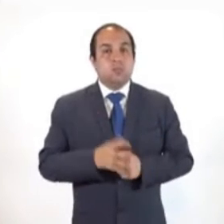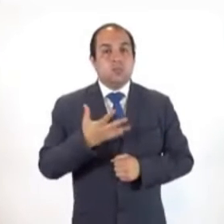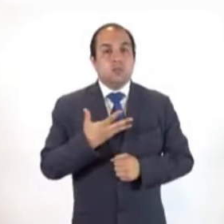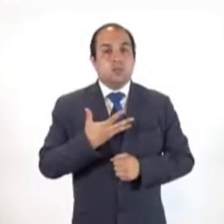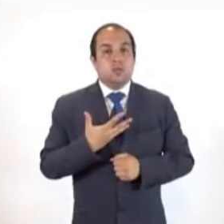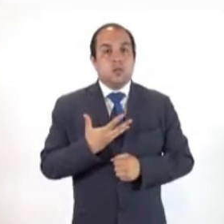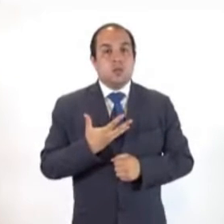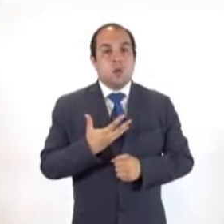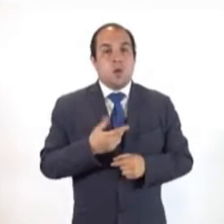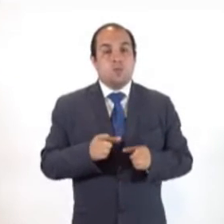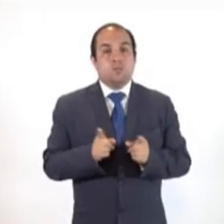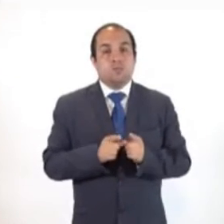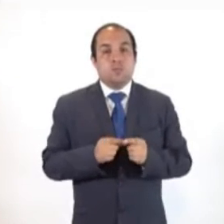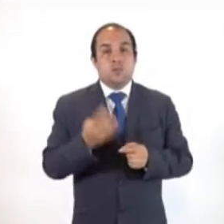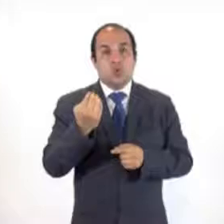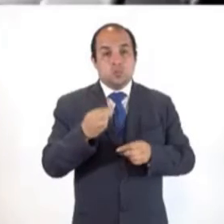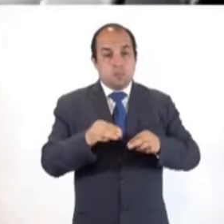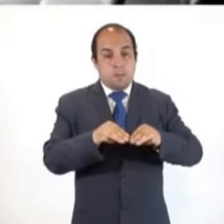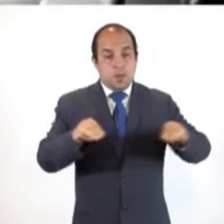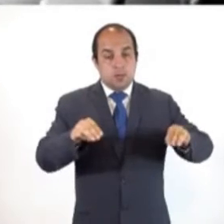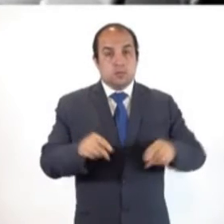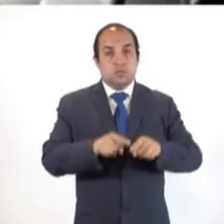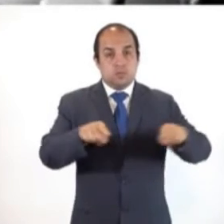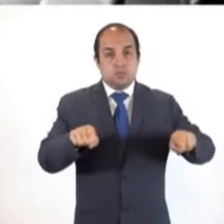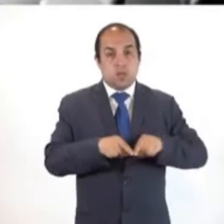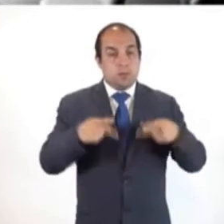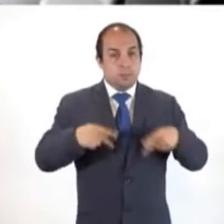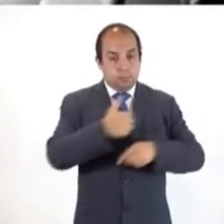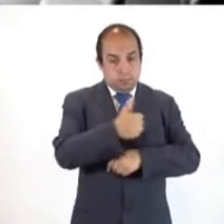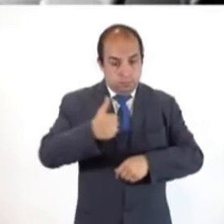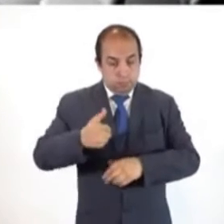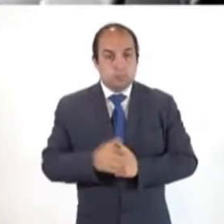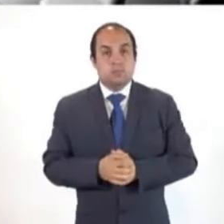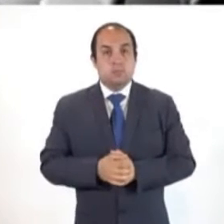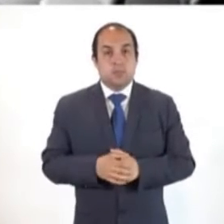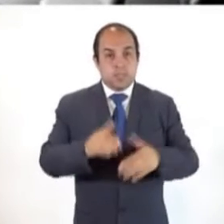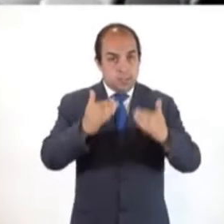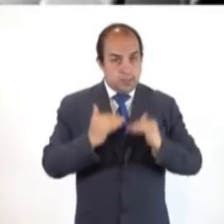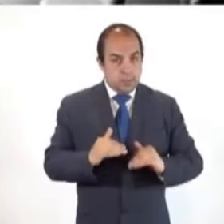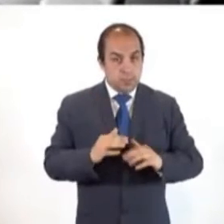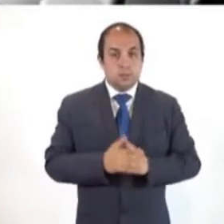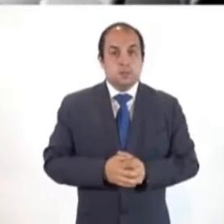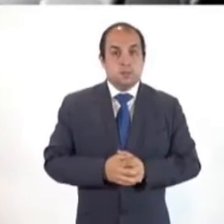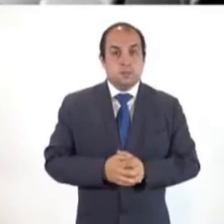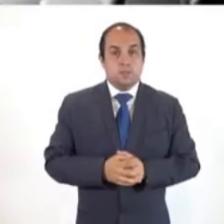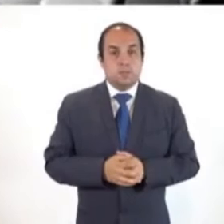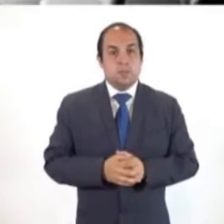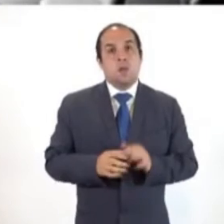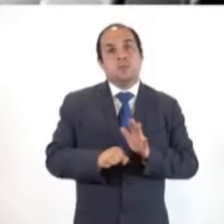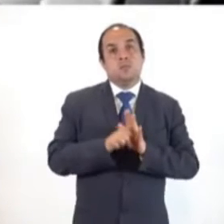de 9 metros cuadrados por persona. Siguiente, por favor, Eduardo. Perdón, quien le esté moviendo. Entonces, en el